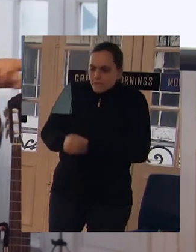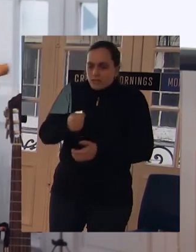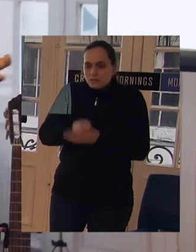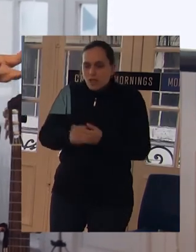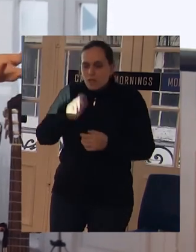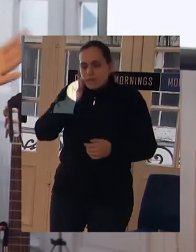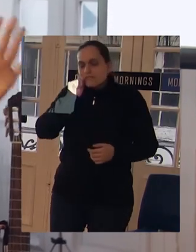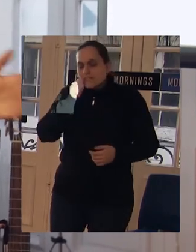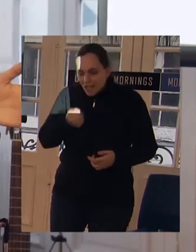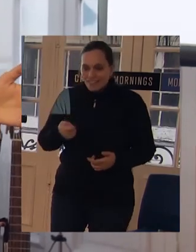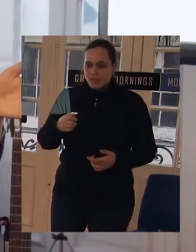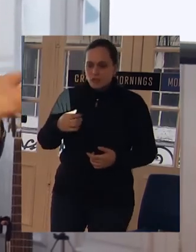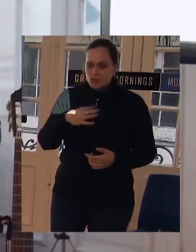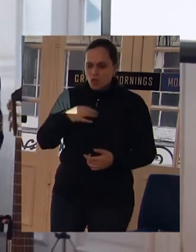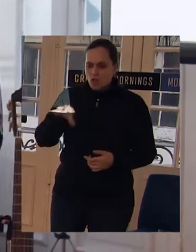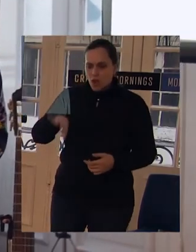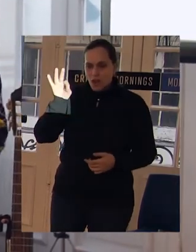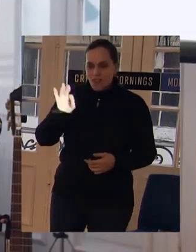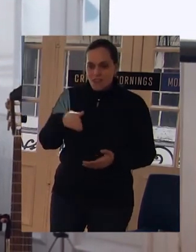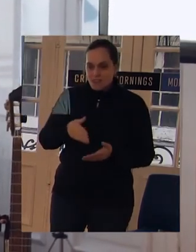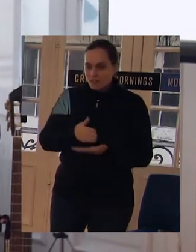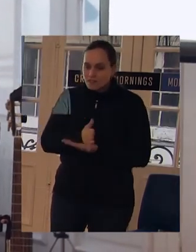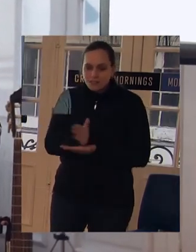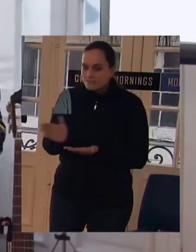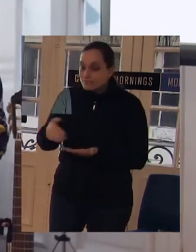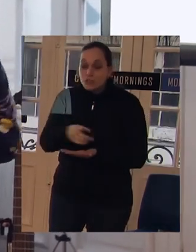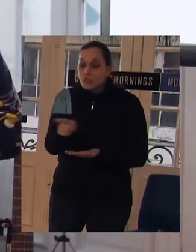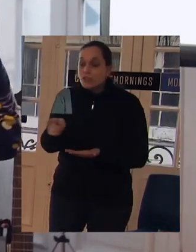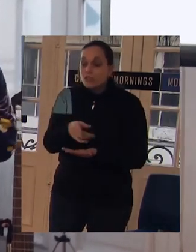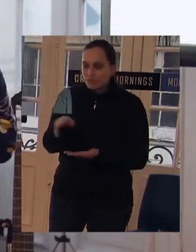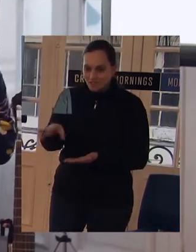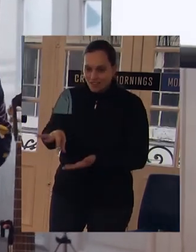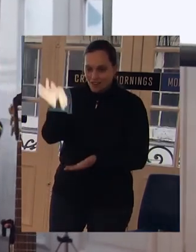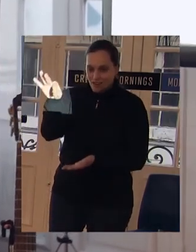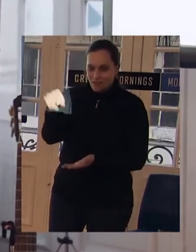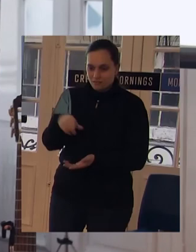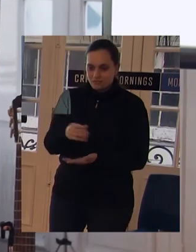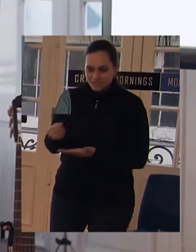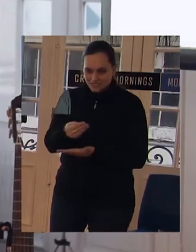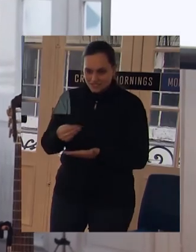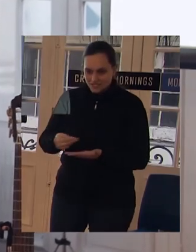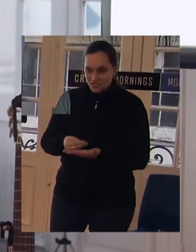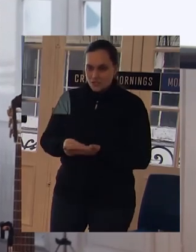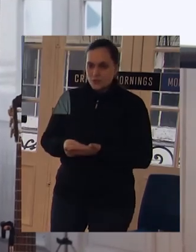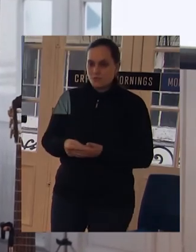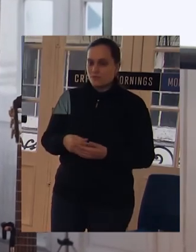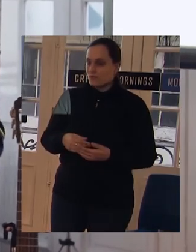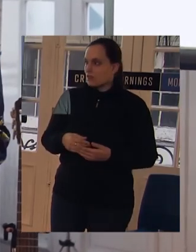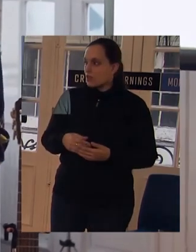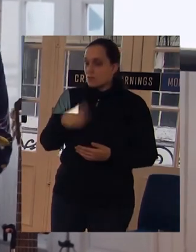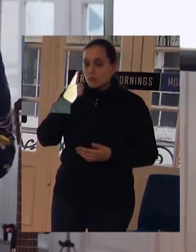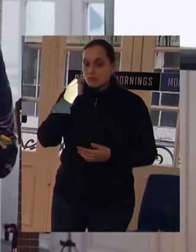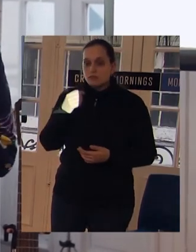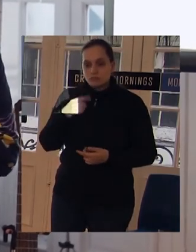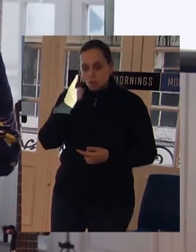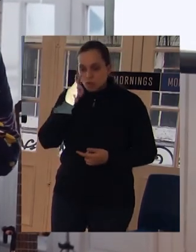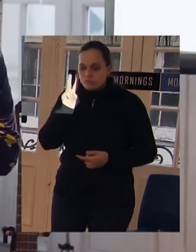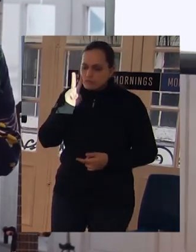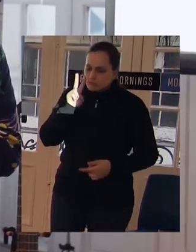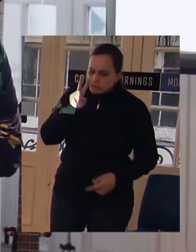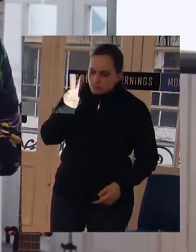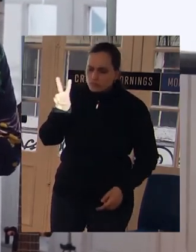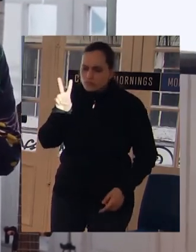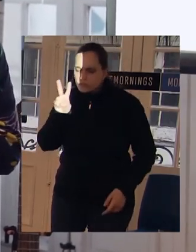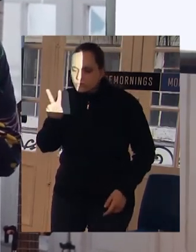Fue el camino que elegí y el camino que pude ir haciendo. Pero por suerte fui lo bastante observadora para